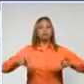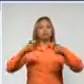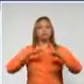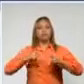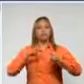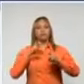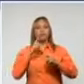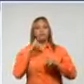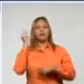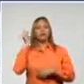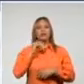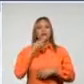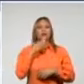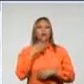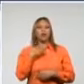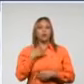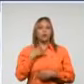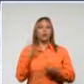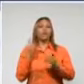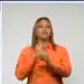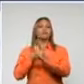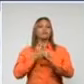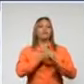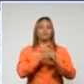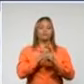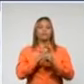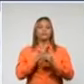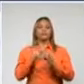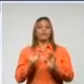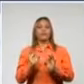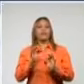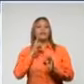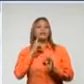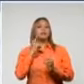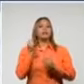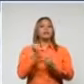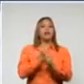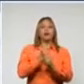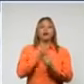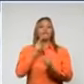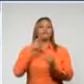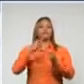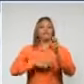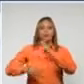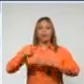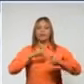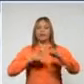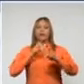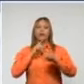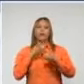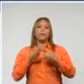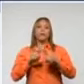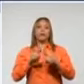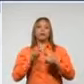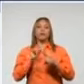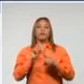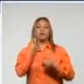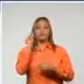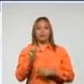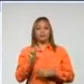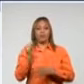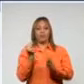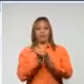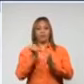para tratar de precisar la fuente de infección y poder accionar ahí. Y yo puedo decirle que de los casos